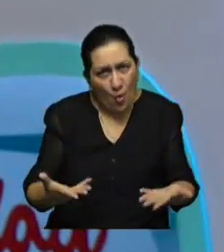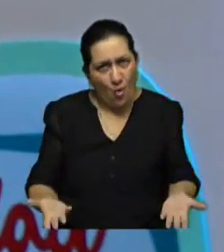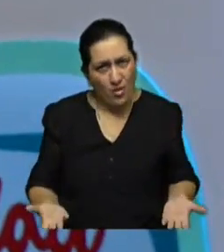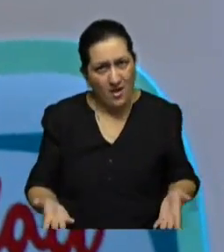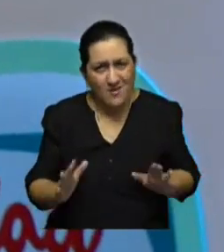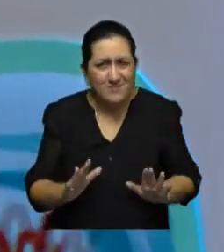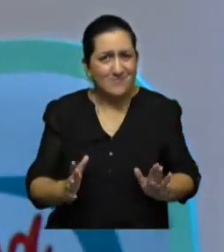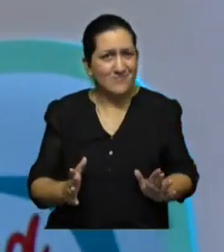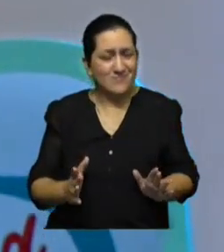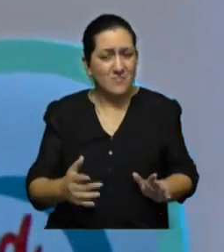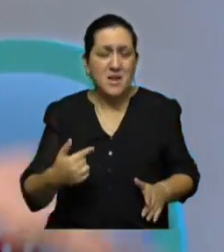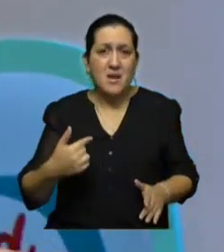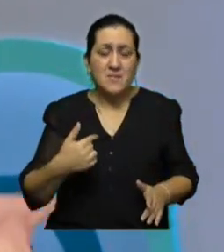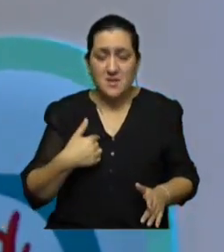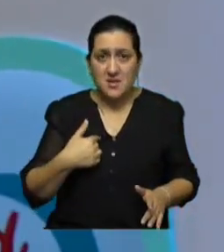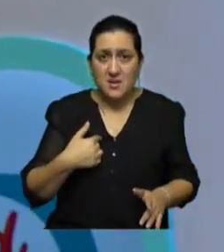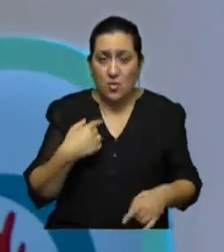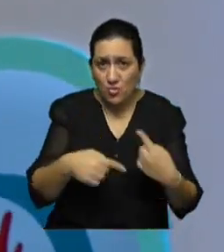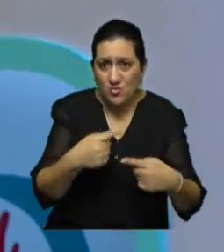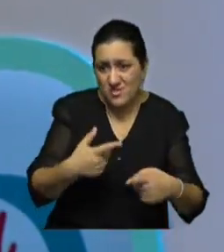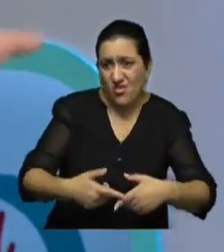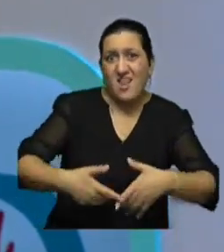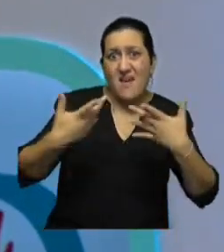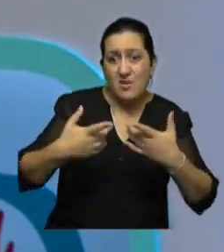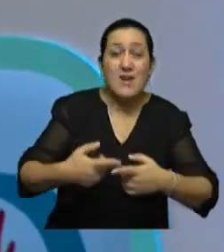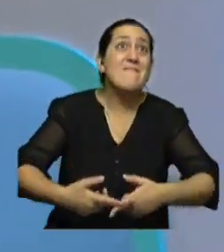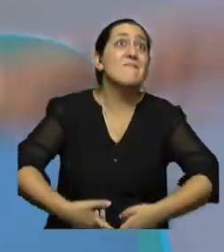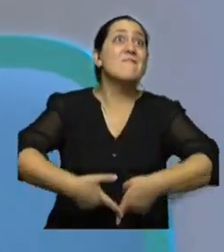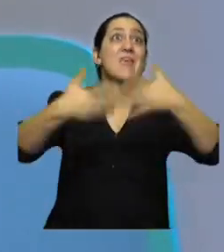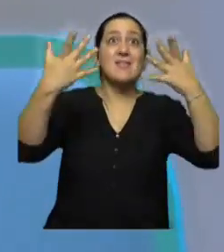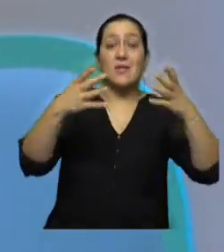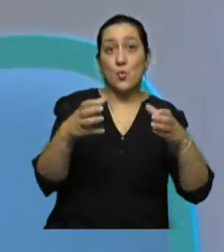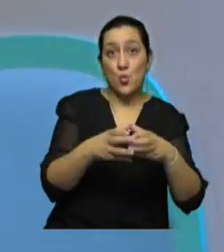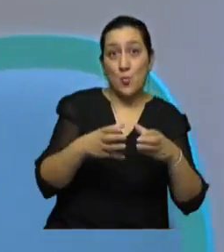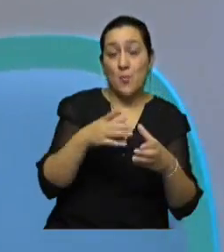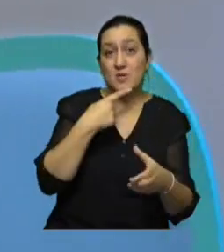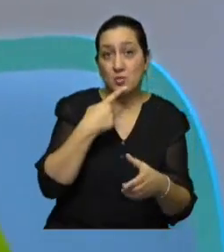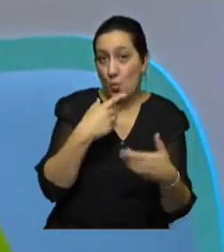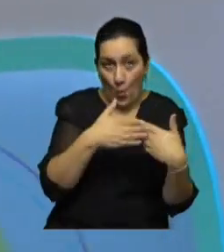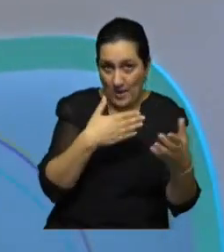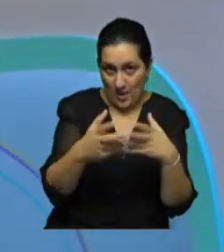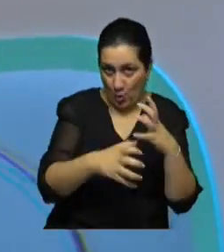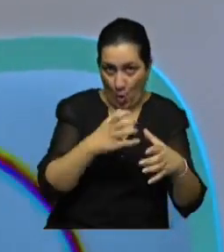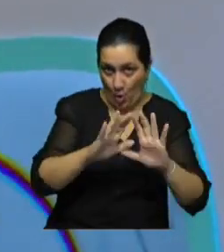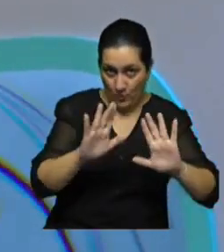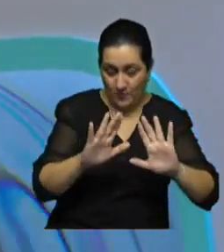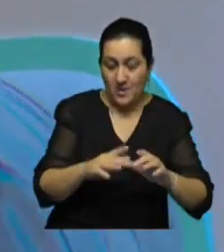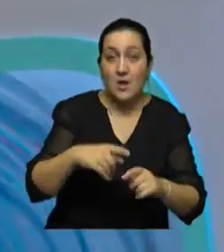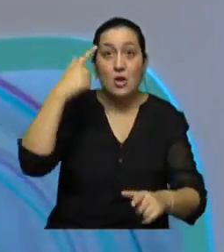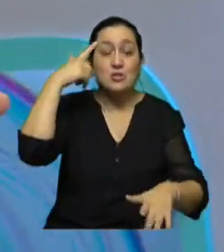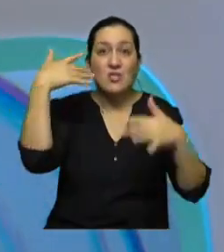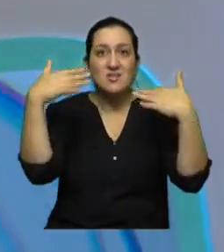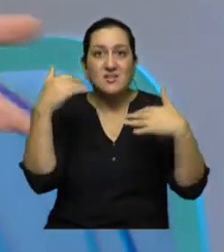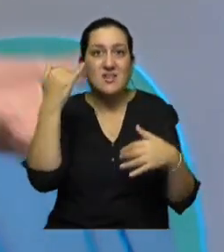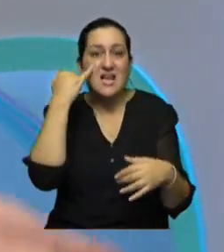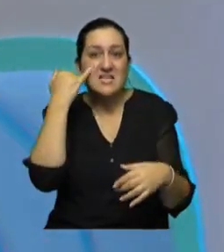además, para mí no le quita gravedad a que en una fiesta de un partido político, sea el que sea, las adolescentes y adolescentes tengan sexo en